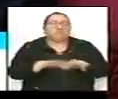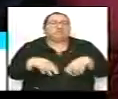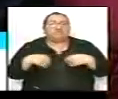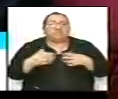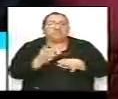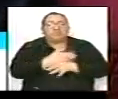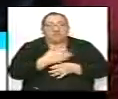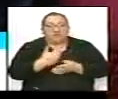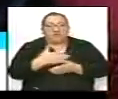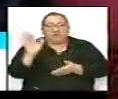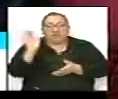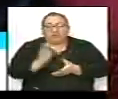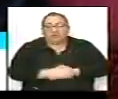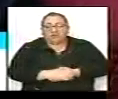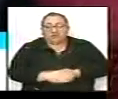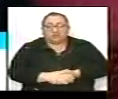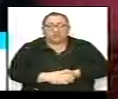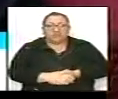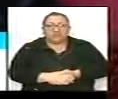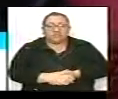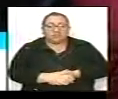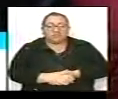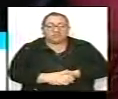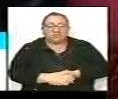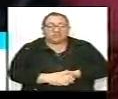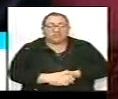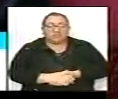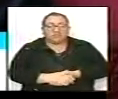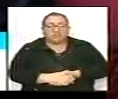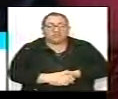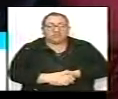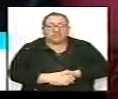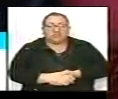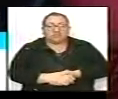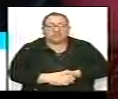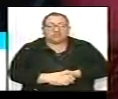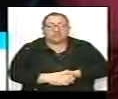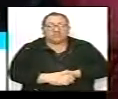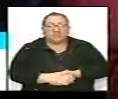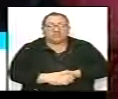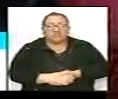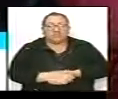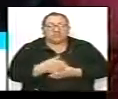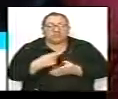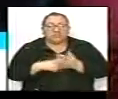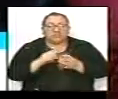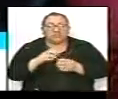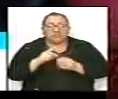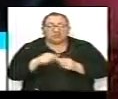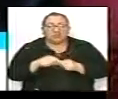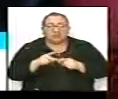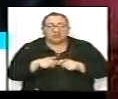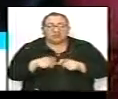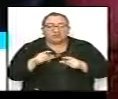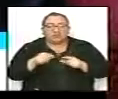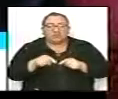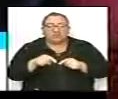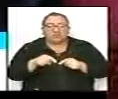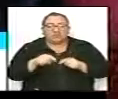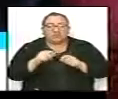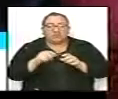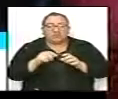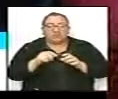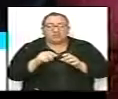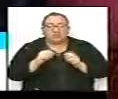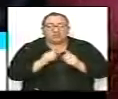renunciar. Fuera. ¿Quién va a querer presentarse? Pues, ¿quién va a querer presentarse? Hecho en ese ambiente. Hecho en ese